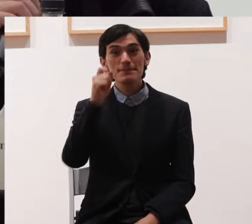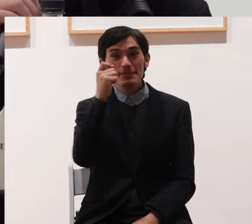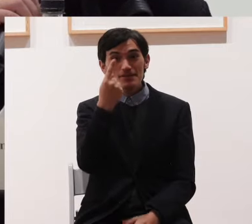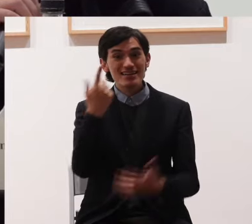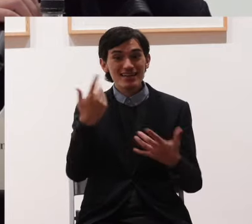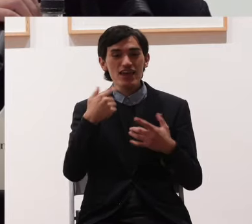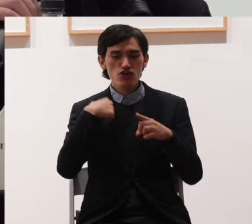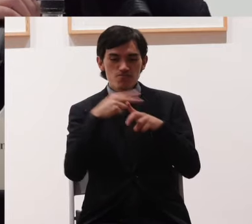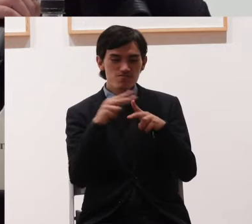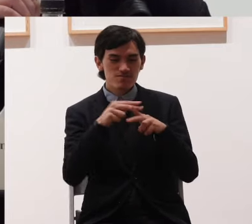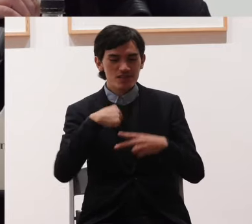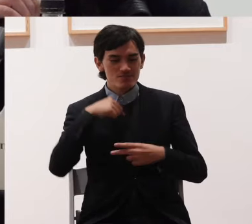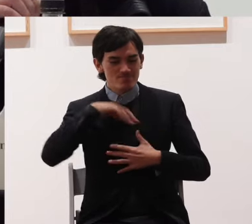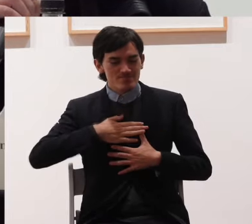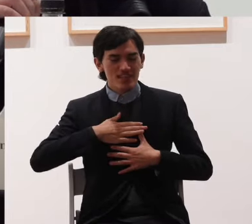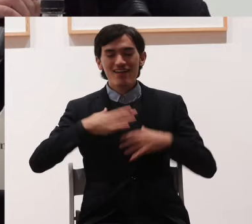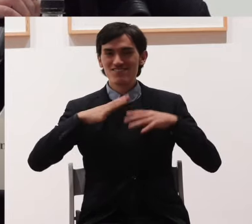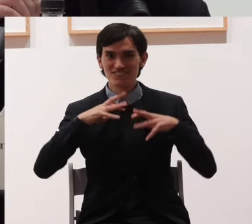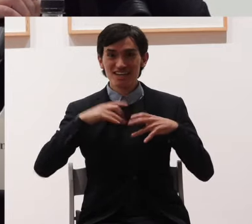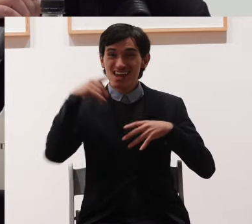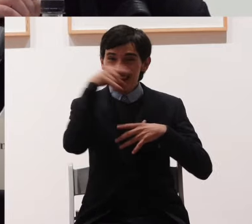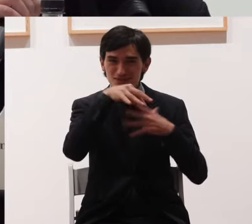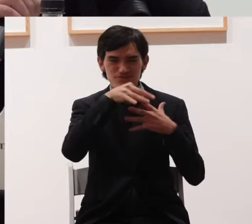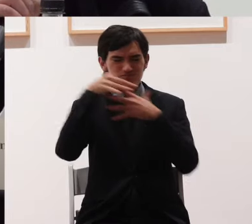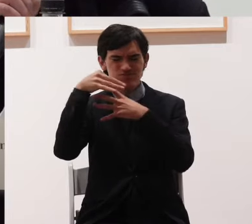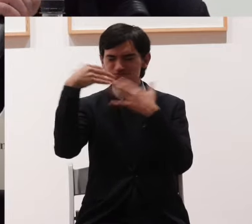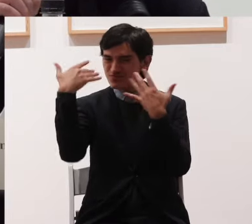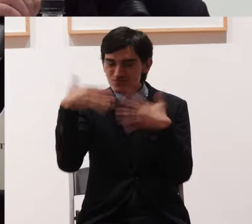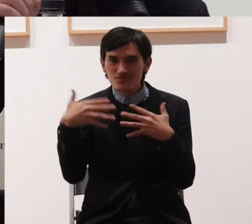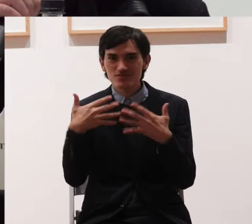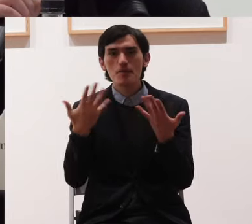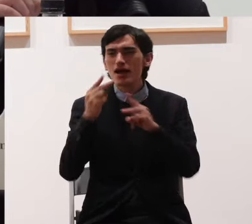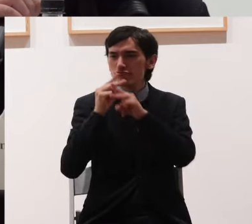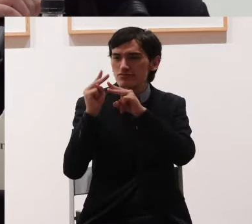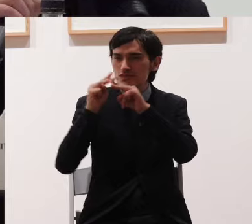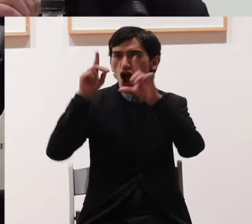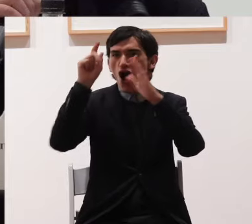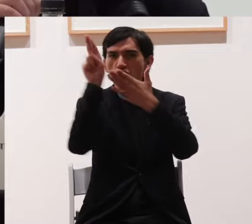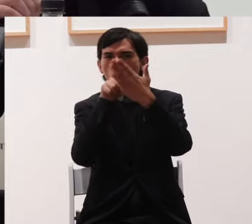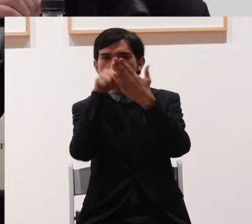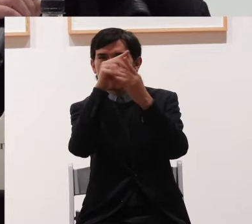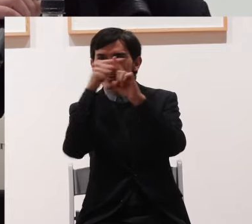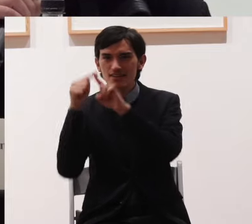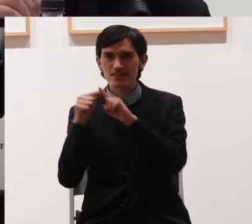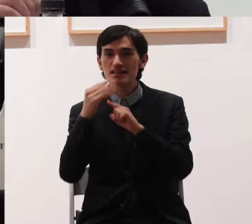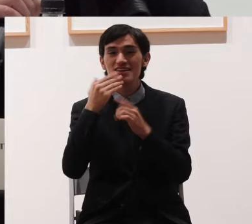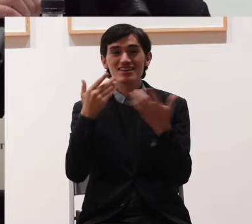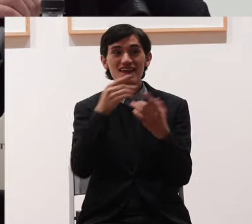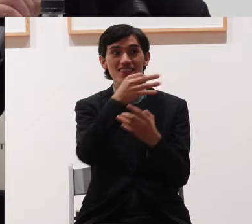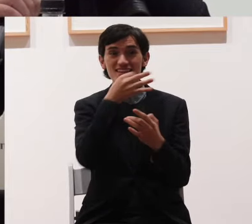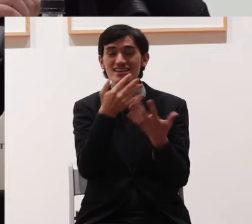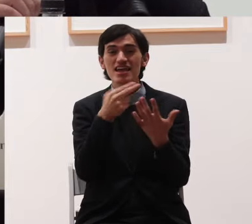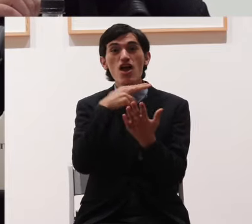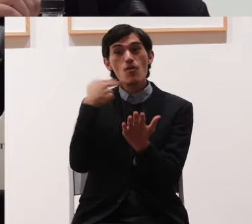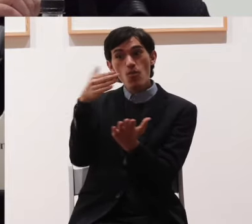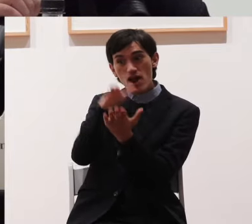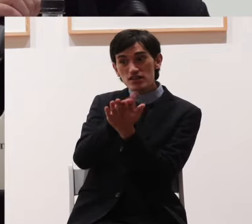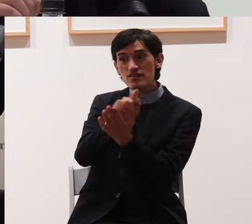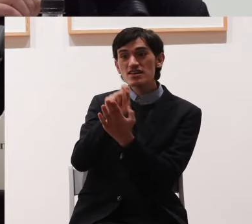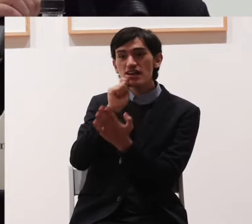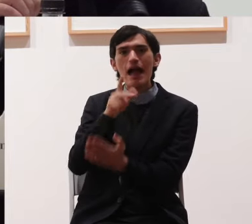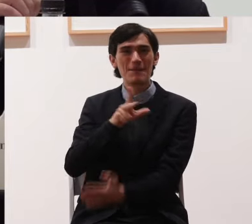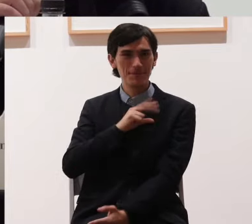Lo principal es ser feliz con lo que uno hace. Es uno de los fundamentales para hacer obra. Y también dice que la muerte va a